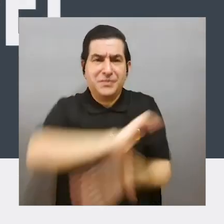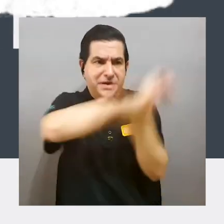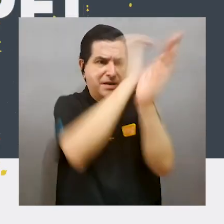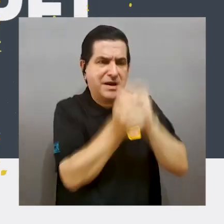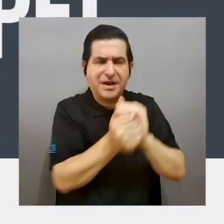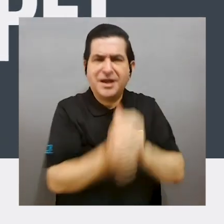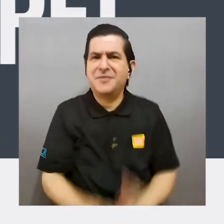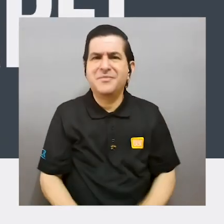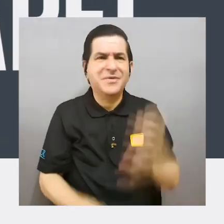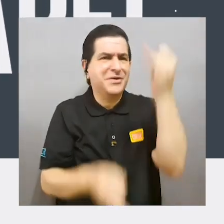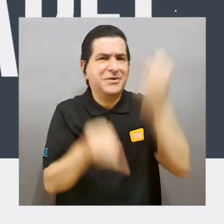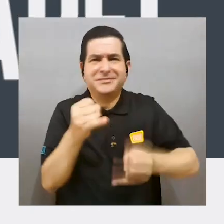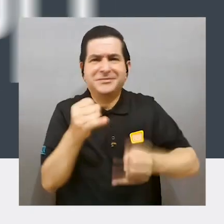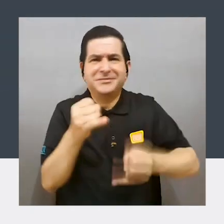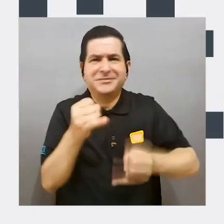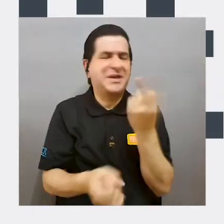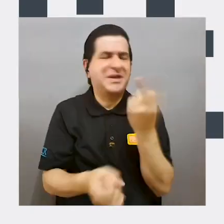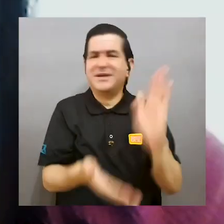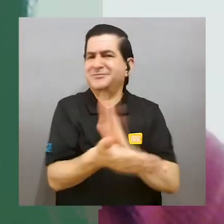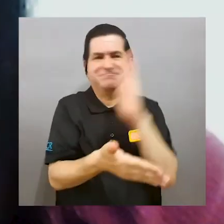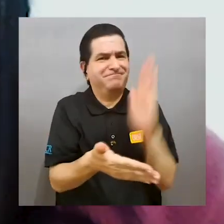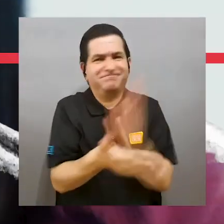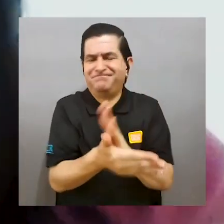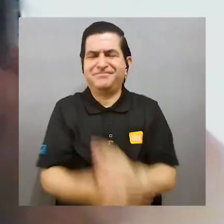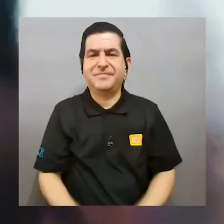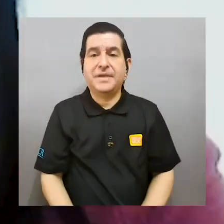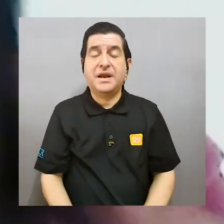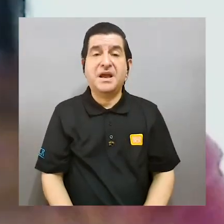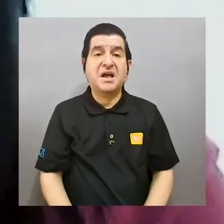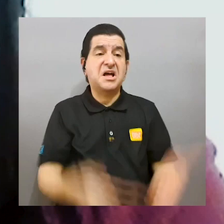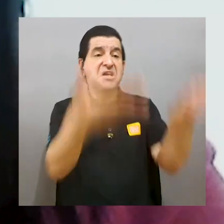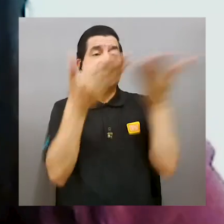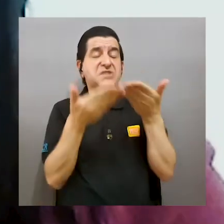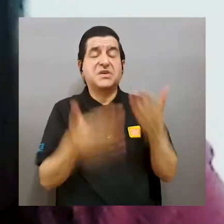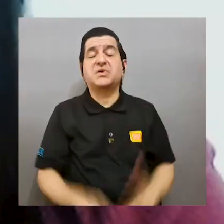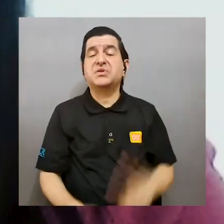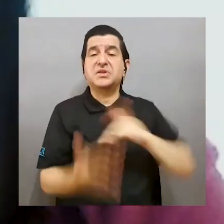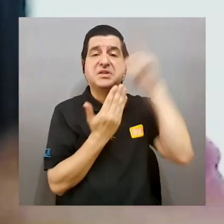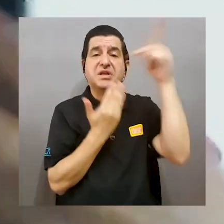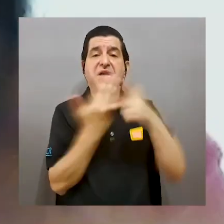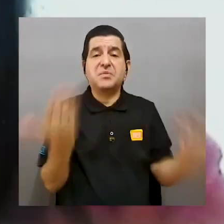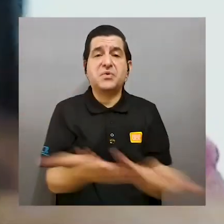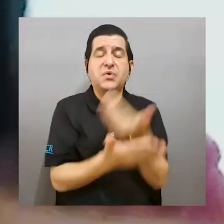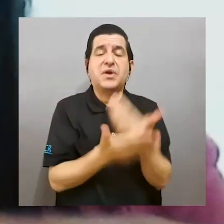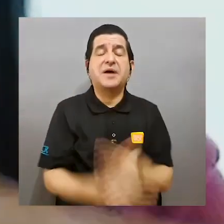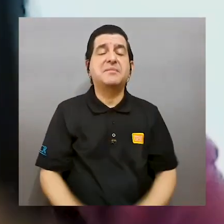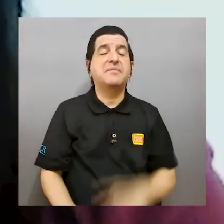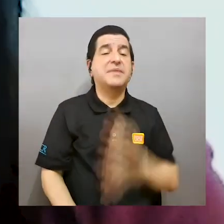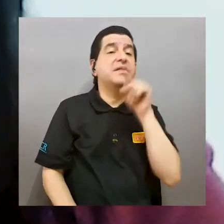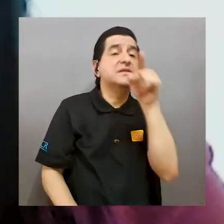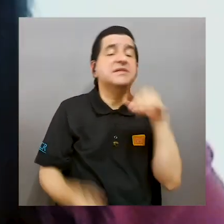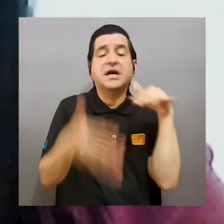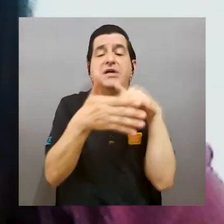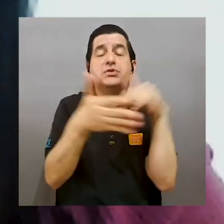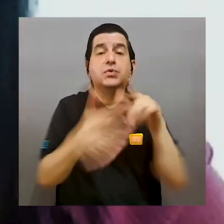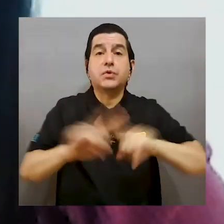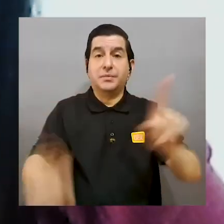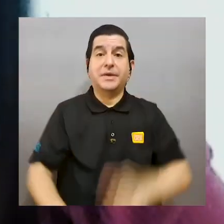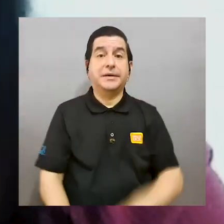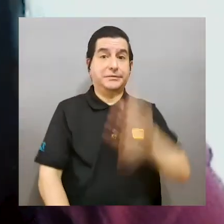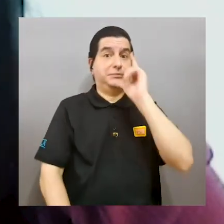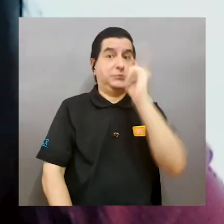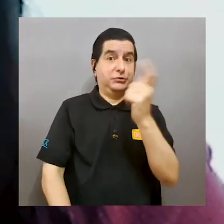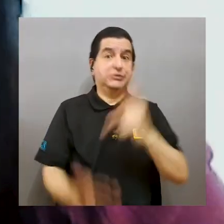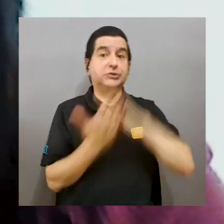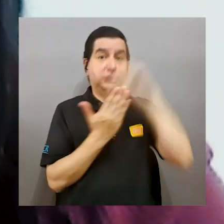la reforma no acaba de salir del papel. Simplemente se nos da el programa nuevo, ¿verdad? Y entonces estúdielo, pero por